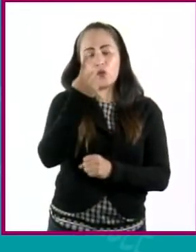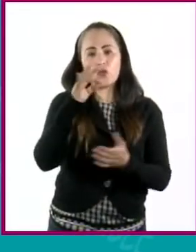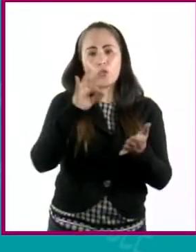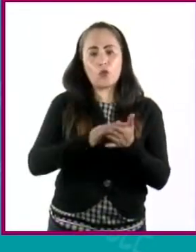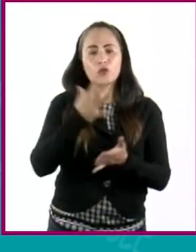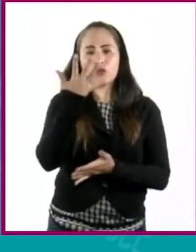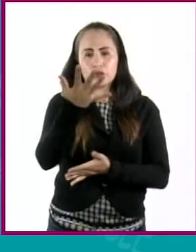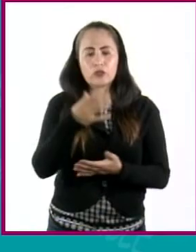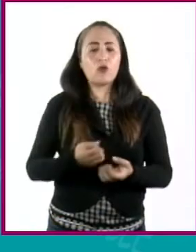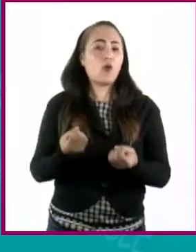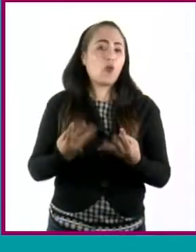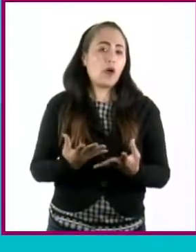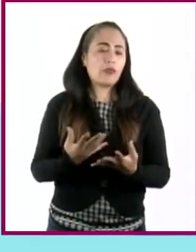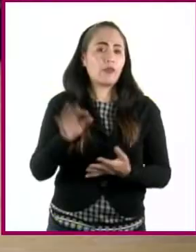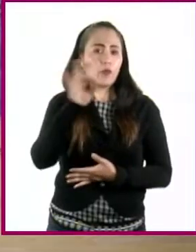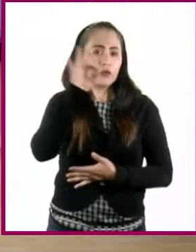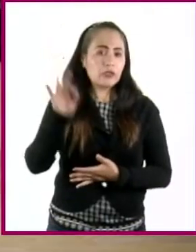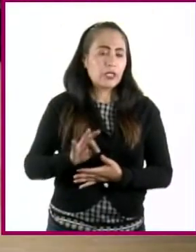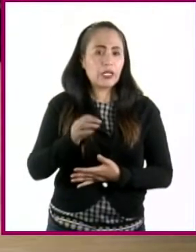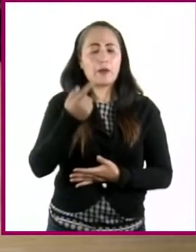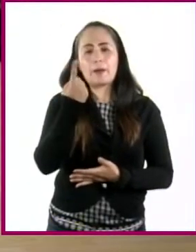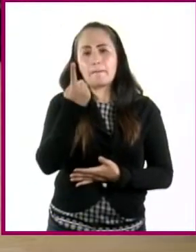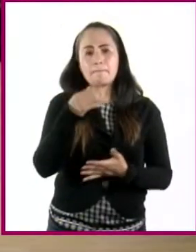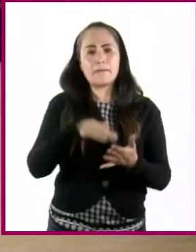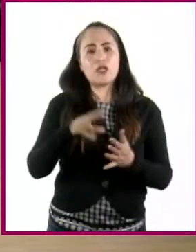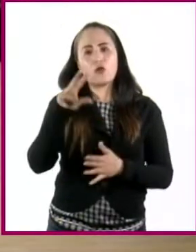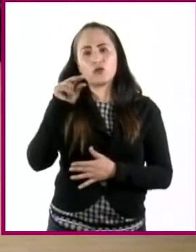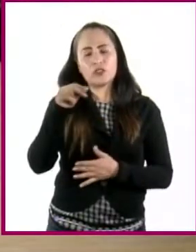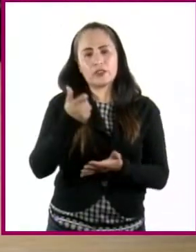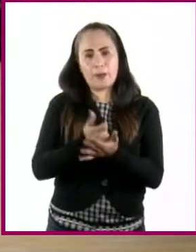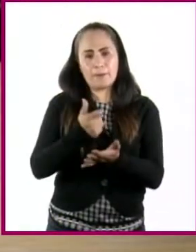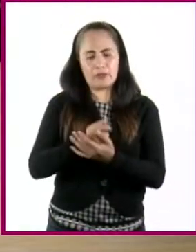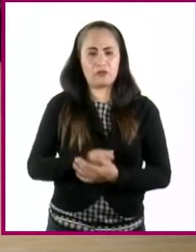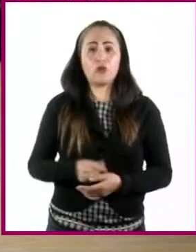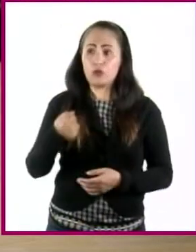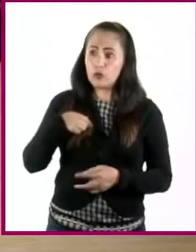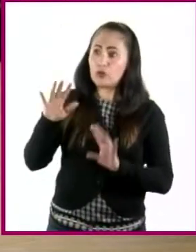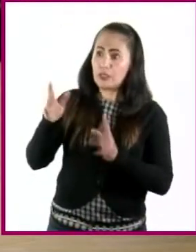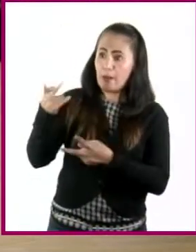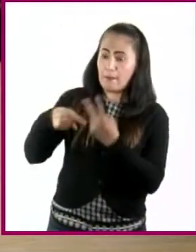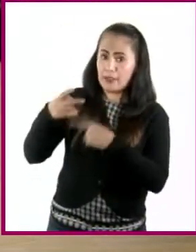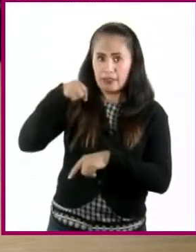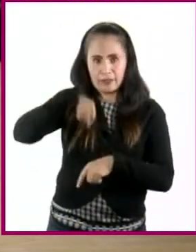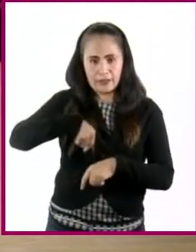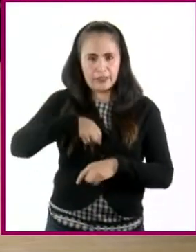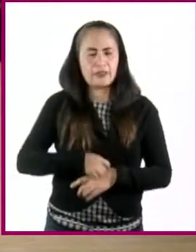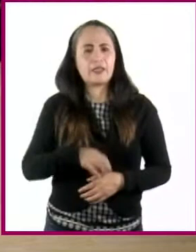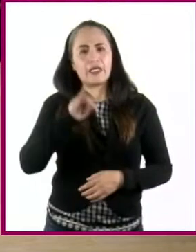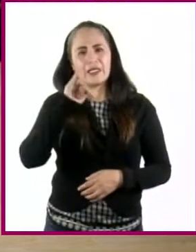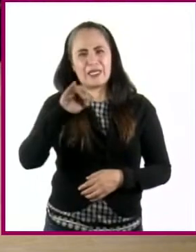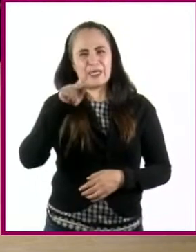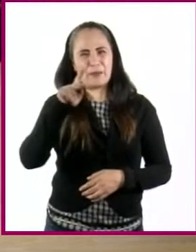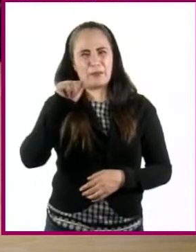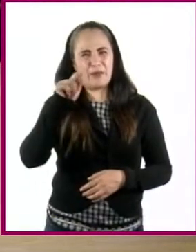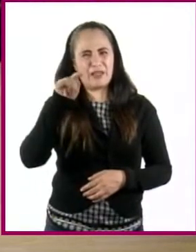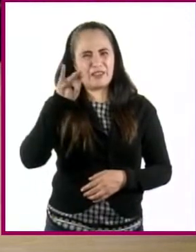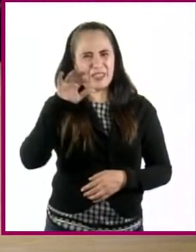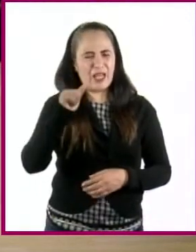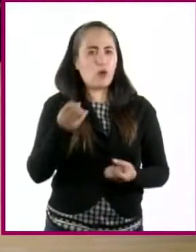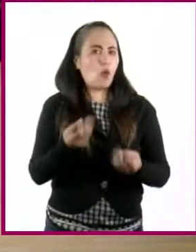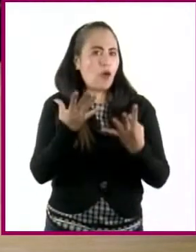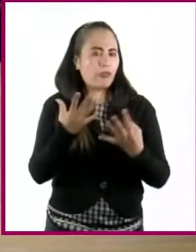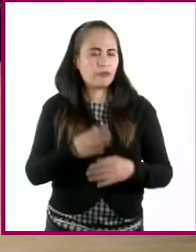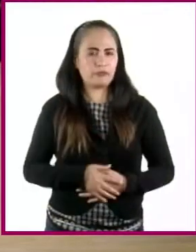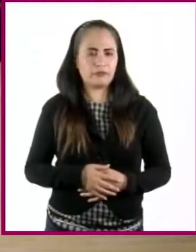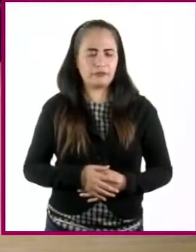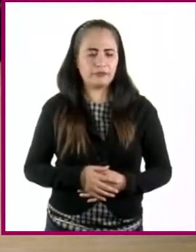queda en 1.080 pesos. Lismara, ya mejor me vine para acá, ¿qué tanto nos contáis, Patia? Pues ya ves, si hacemos bien las cuentas,